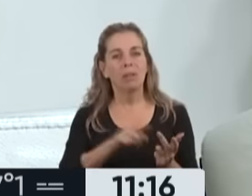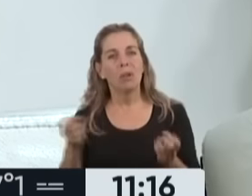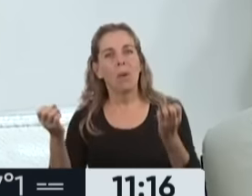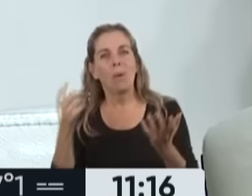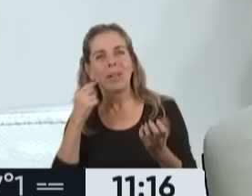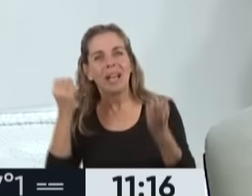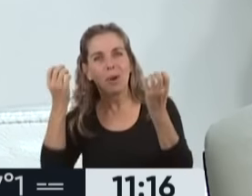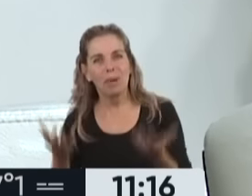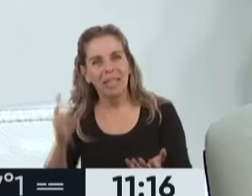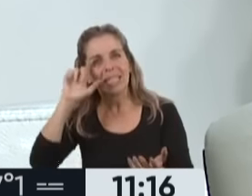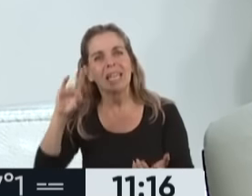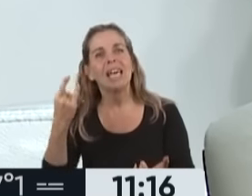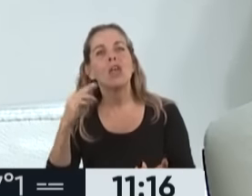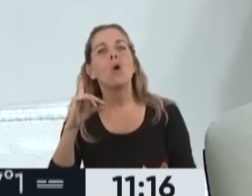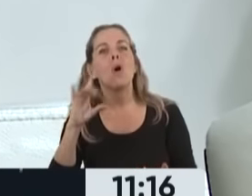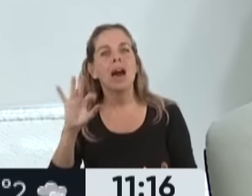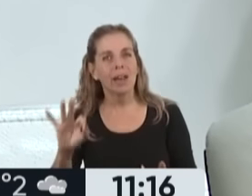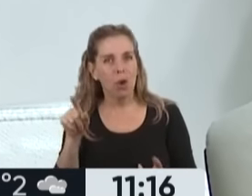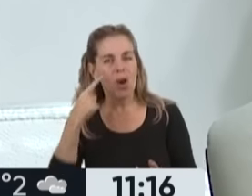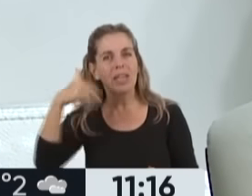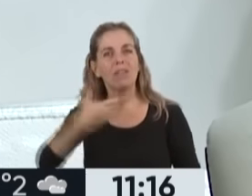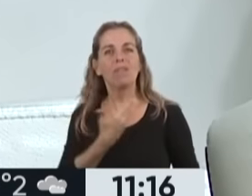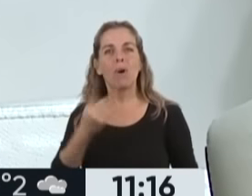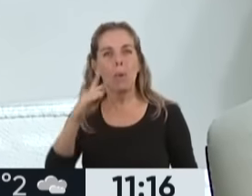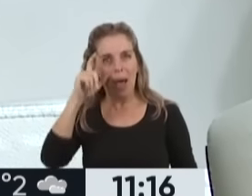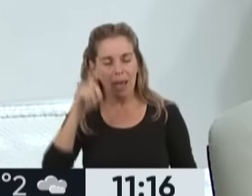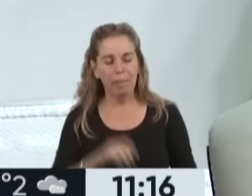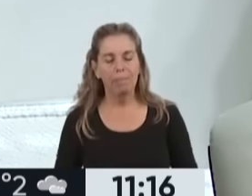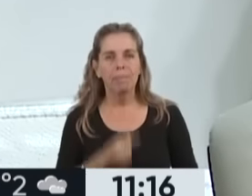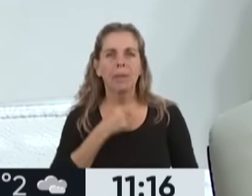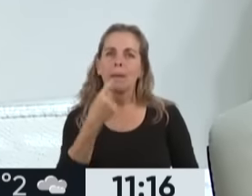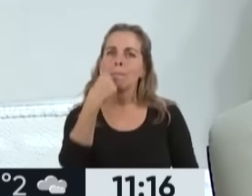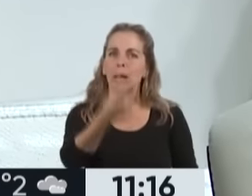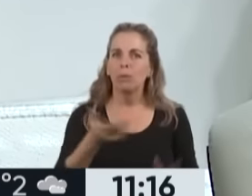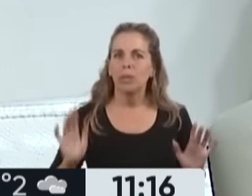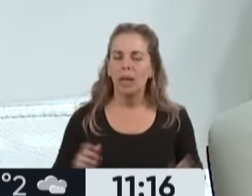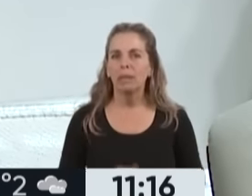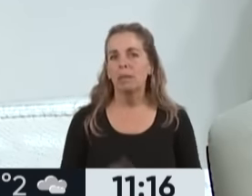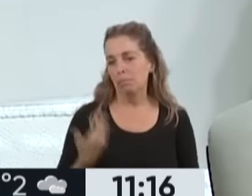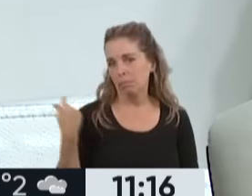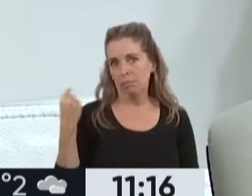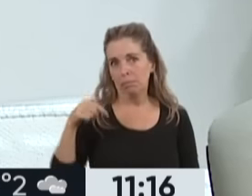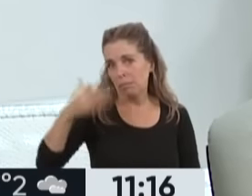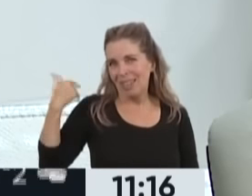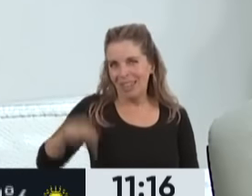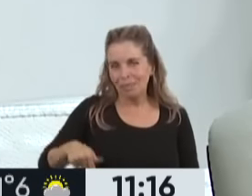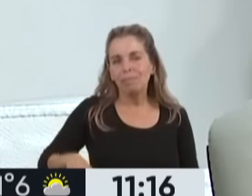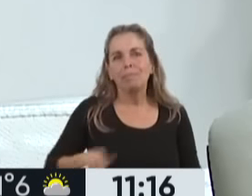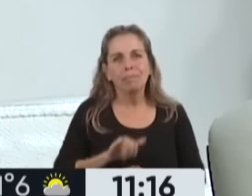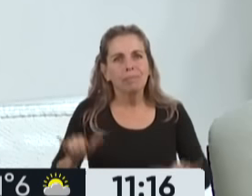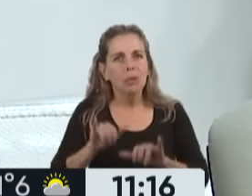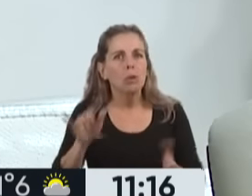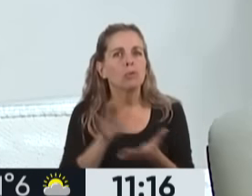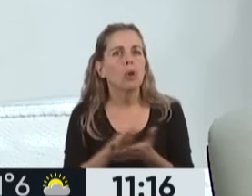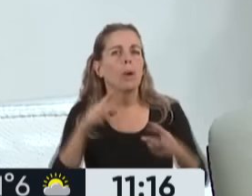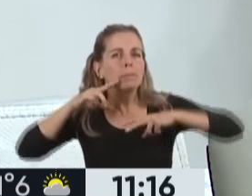Hola, Eduardo, ¿cómo andás? Eduardo Menegas y para Infobae. Te quería consultar porque en las últimas horas hubo avances en